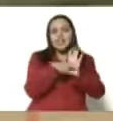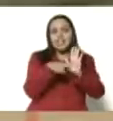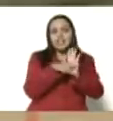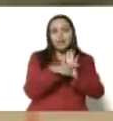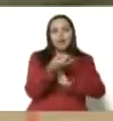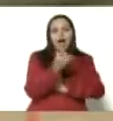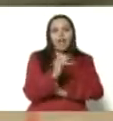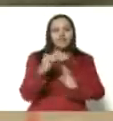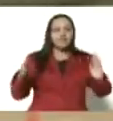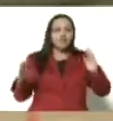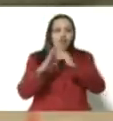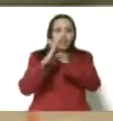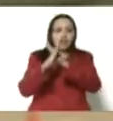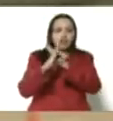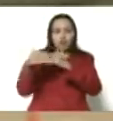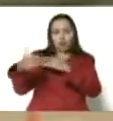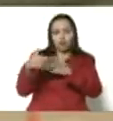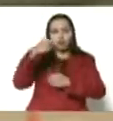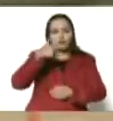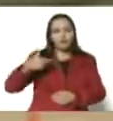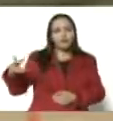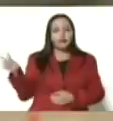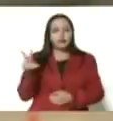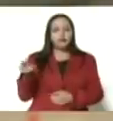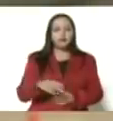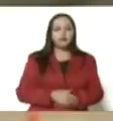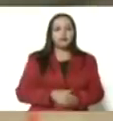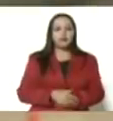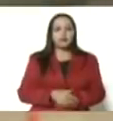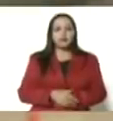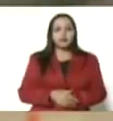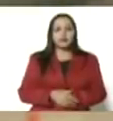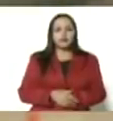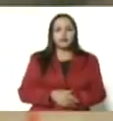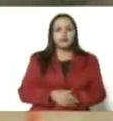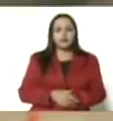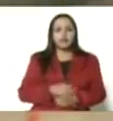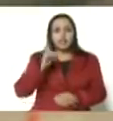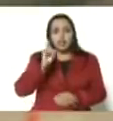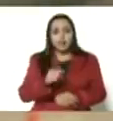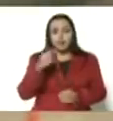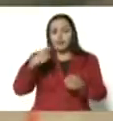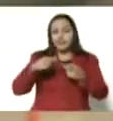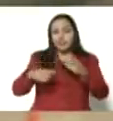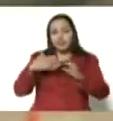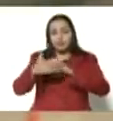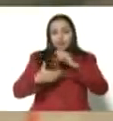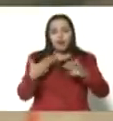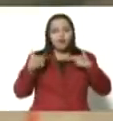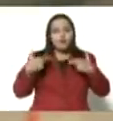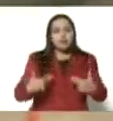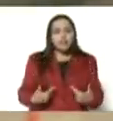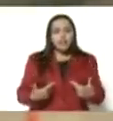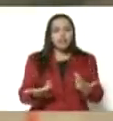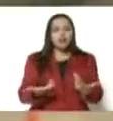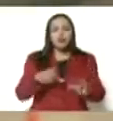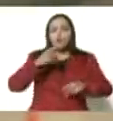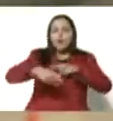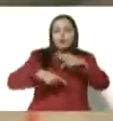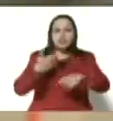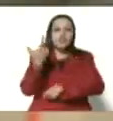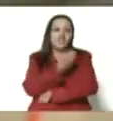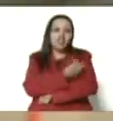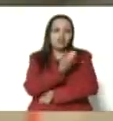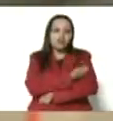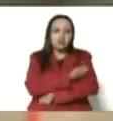criminal contra el pueblo venezolano. Incluso en situaciones humanitarias, como es el proceso de